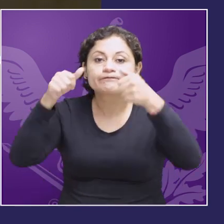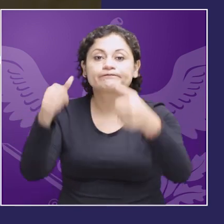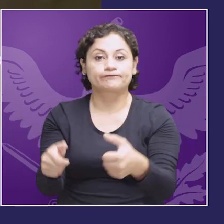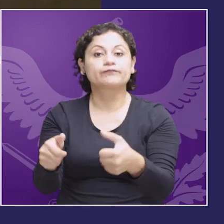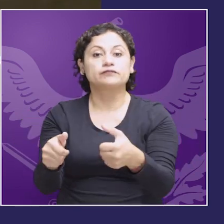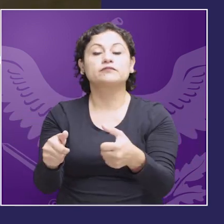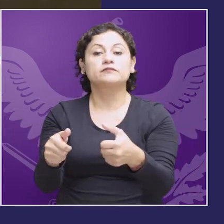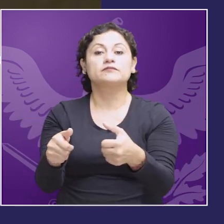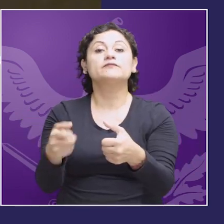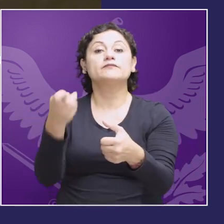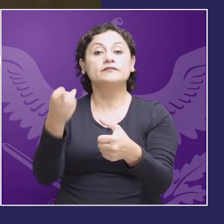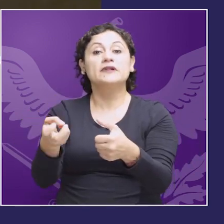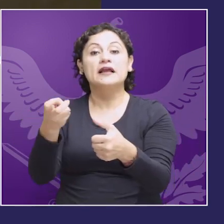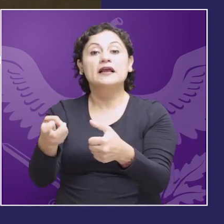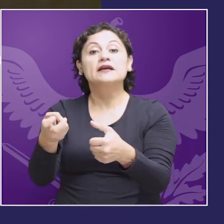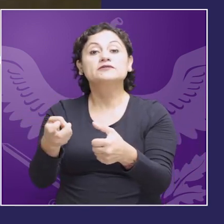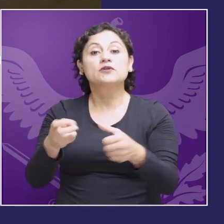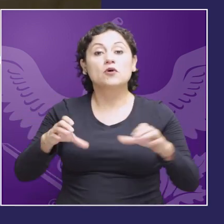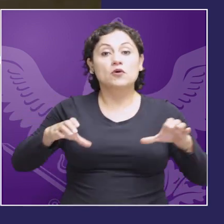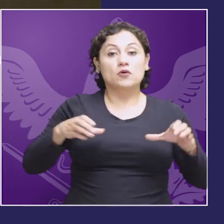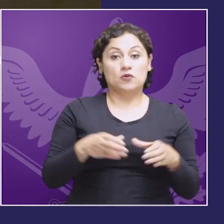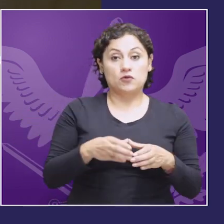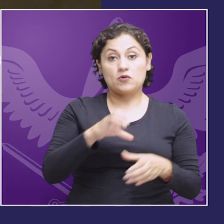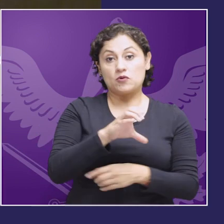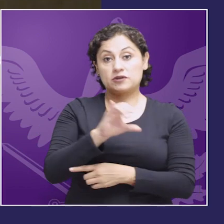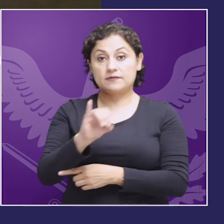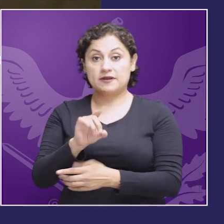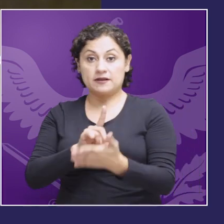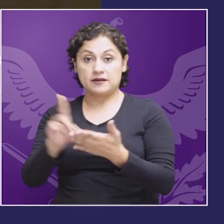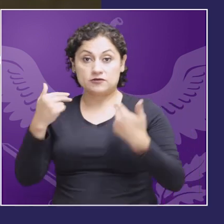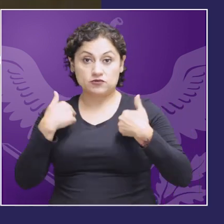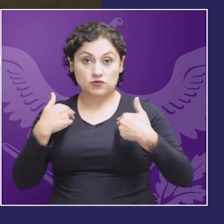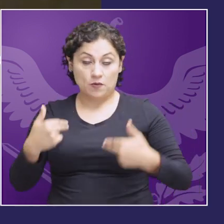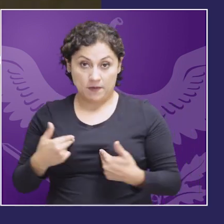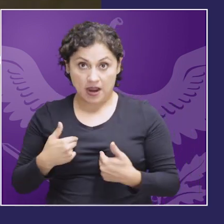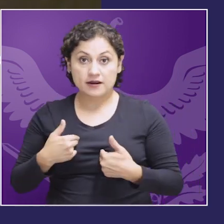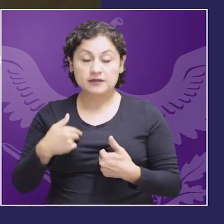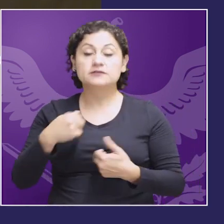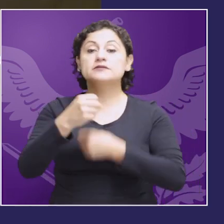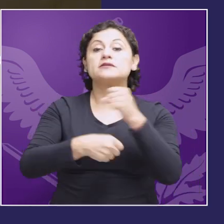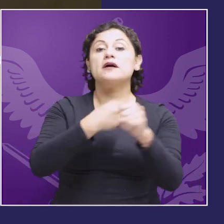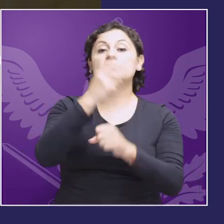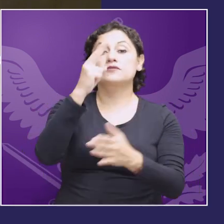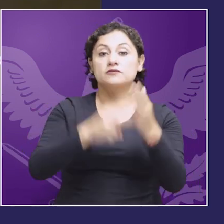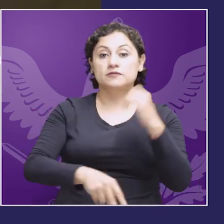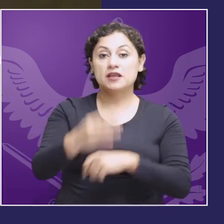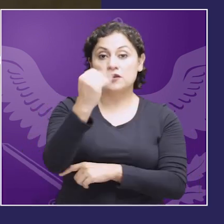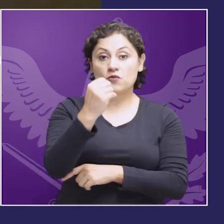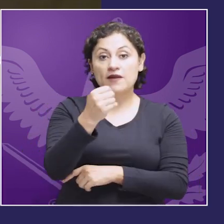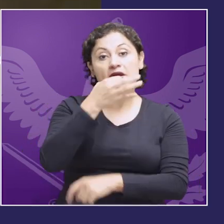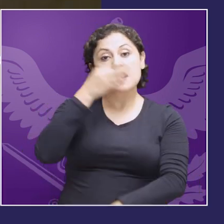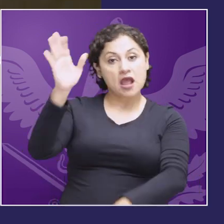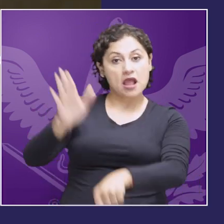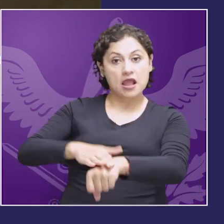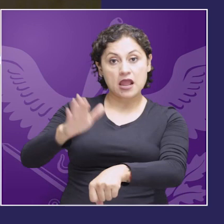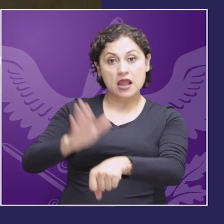se atrajo una visibilidad importante y esto llegó al conocimiento de la Corte Interamericana